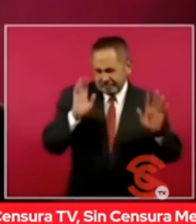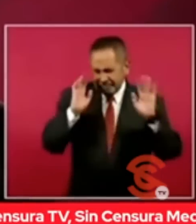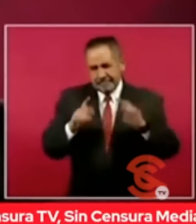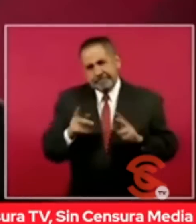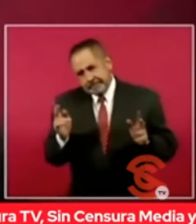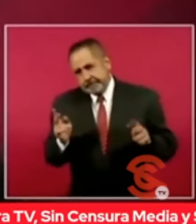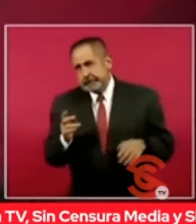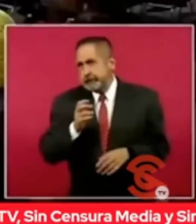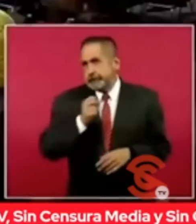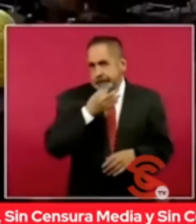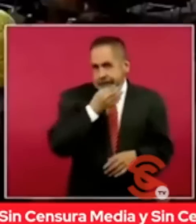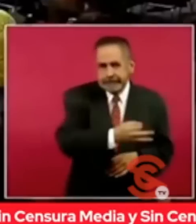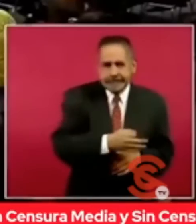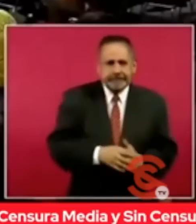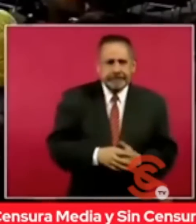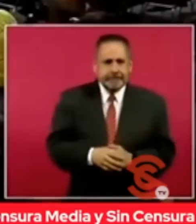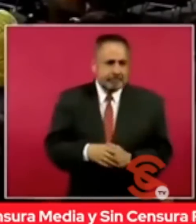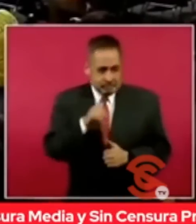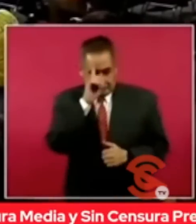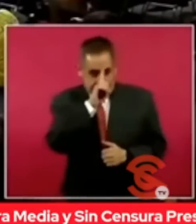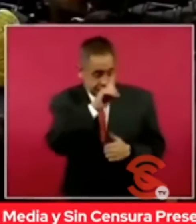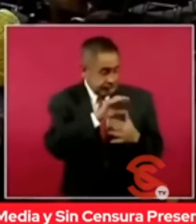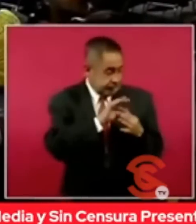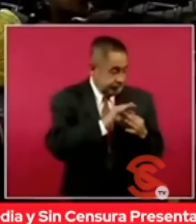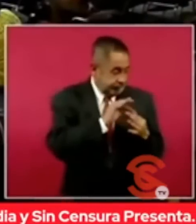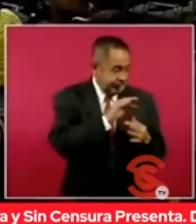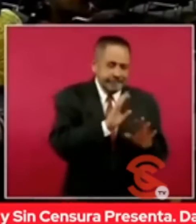consejos ni asesorarlos.